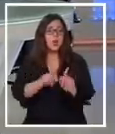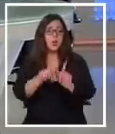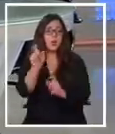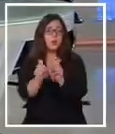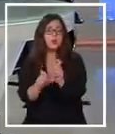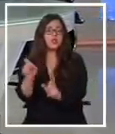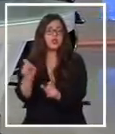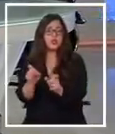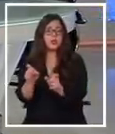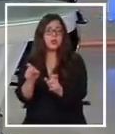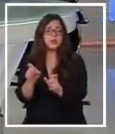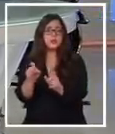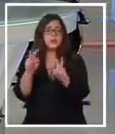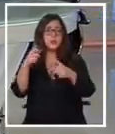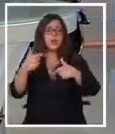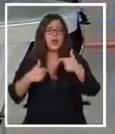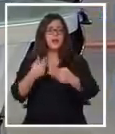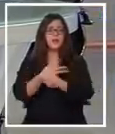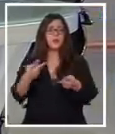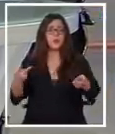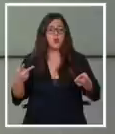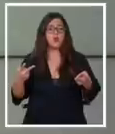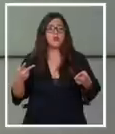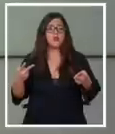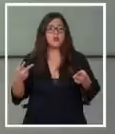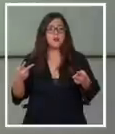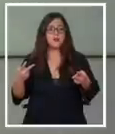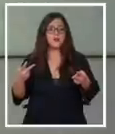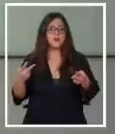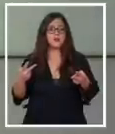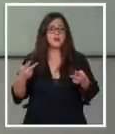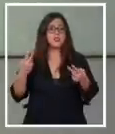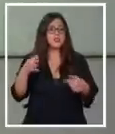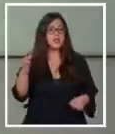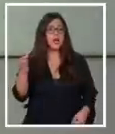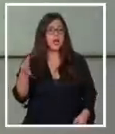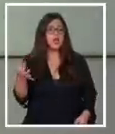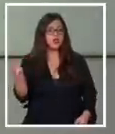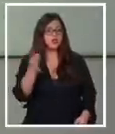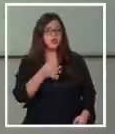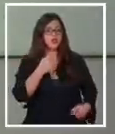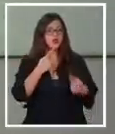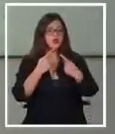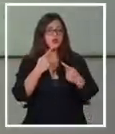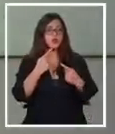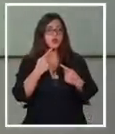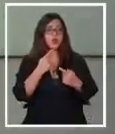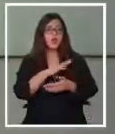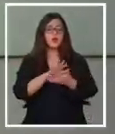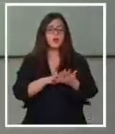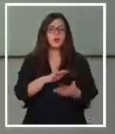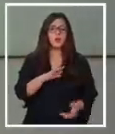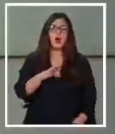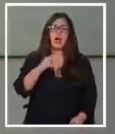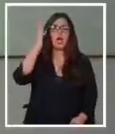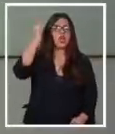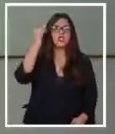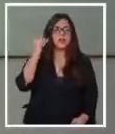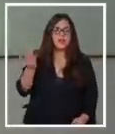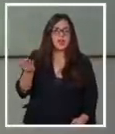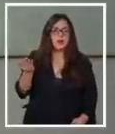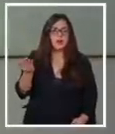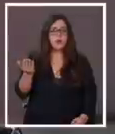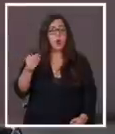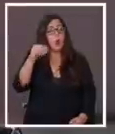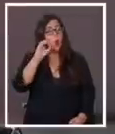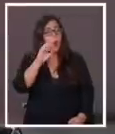que en el debate público pasan de esto lo decía también la entrevista del no lo vimos venir a propósito del extraño social a aquí no ha